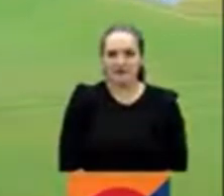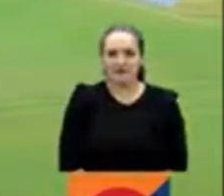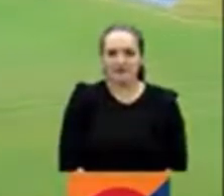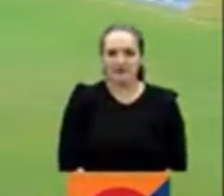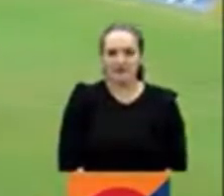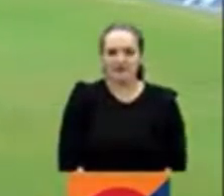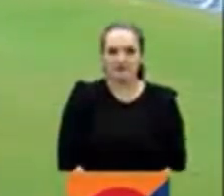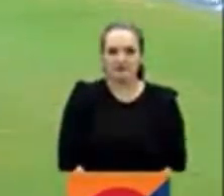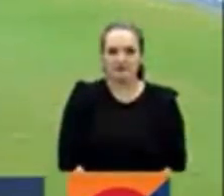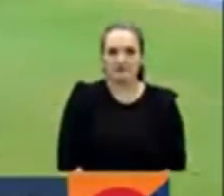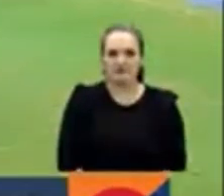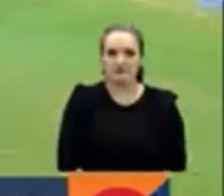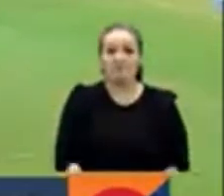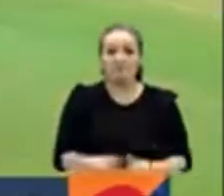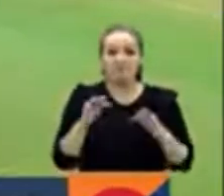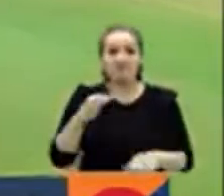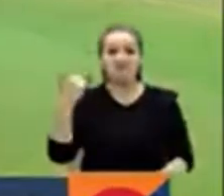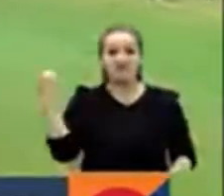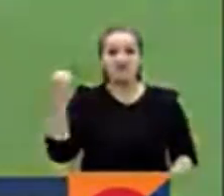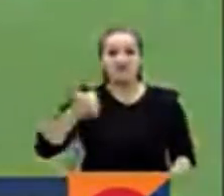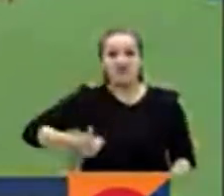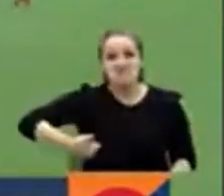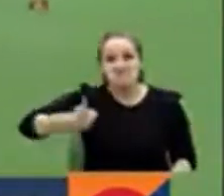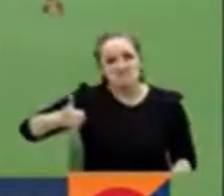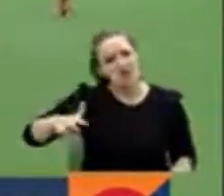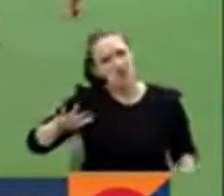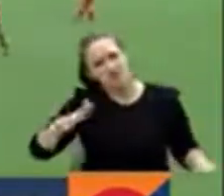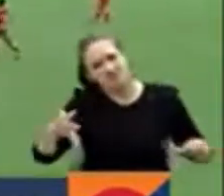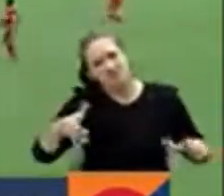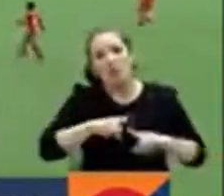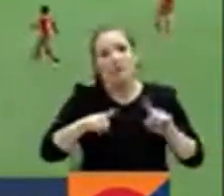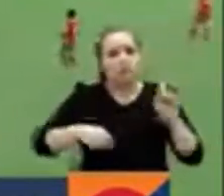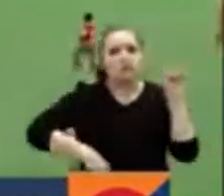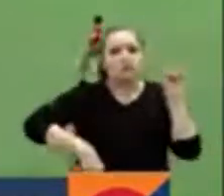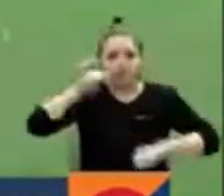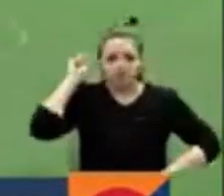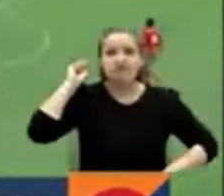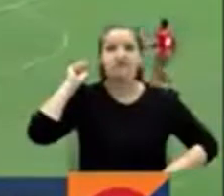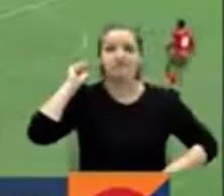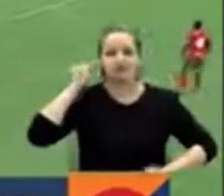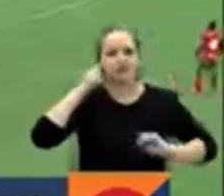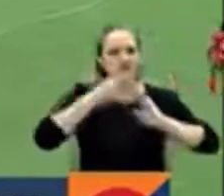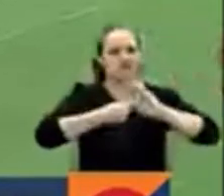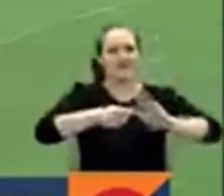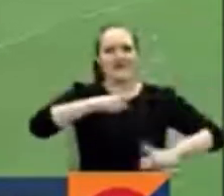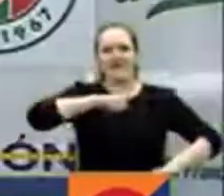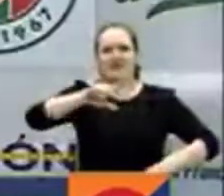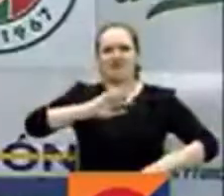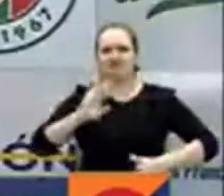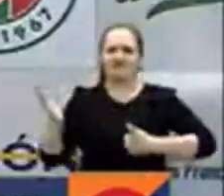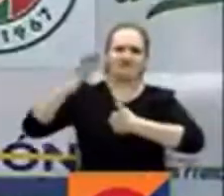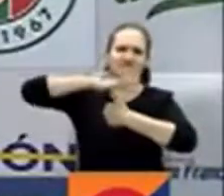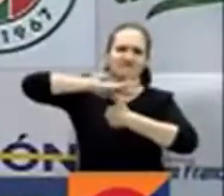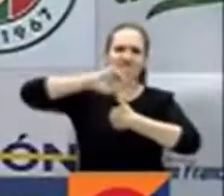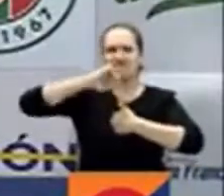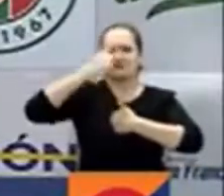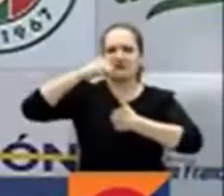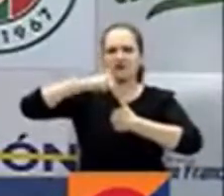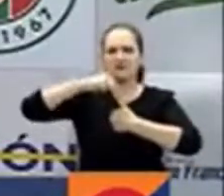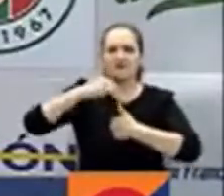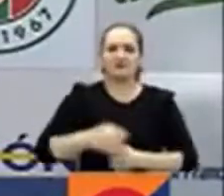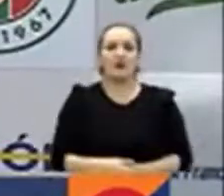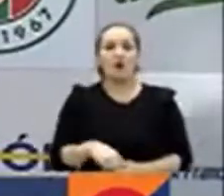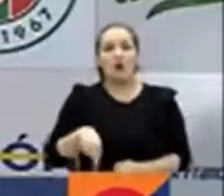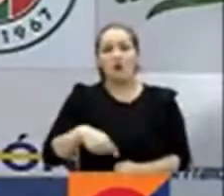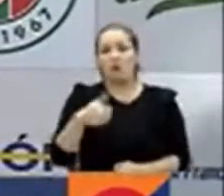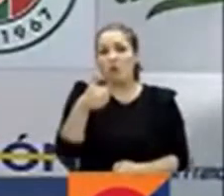Sin jugar su mejor partido y con dos joyas en el terreno de juego, Millonarios volvió a ganar y ratificó su liderato. Hoy fue un partido bueno,